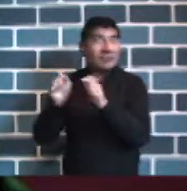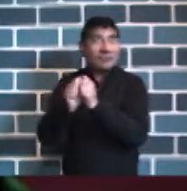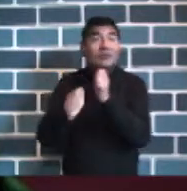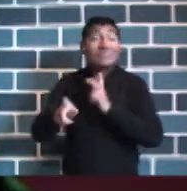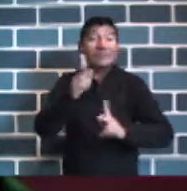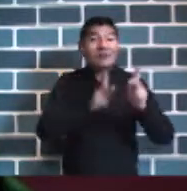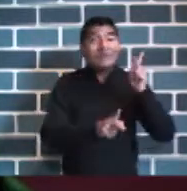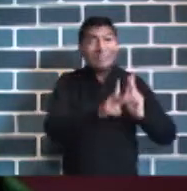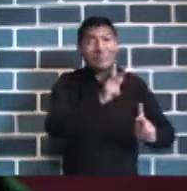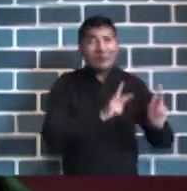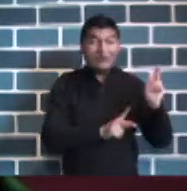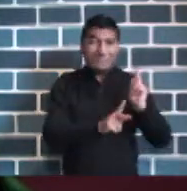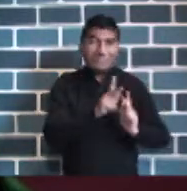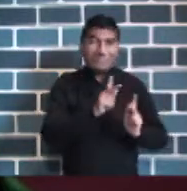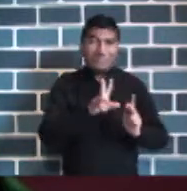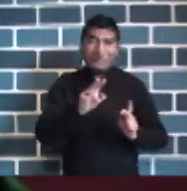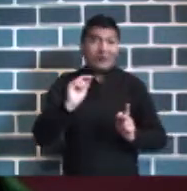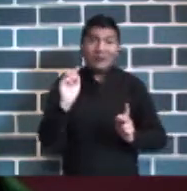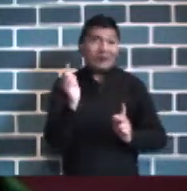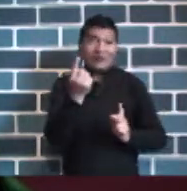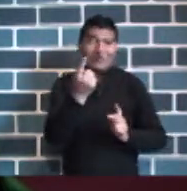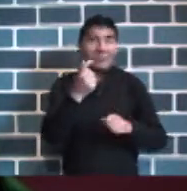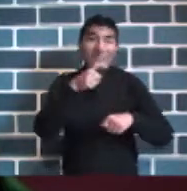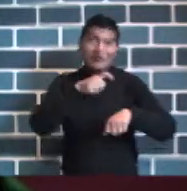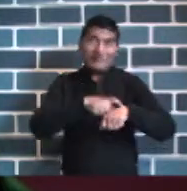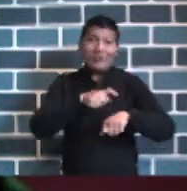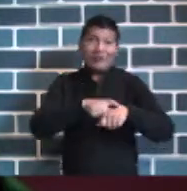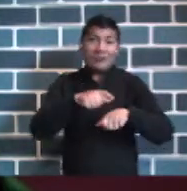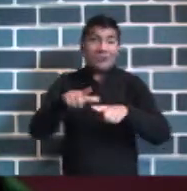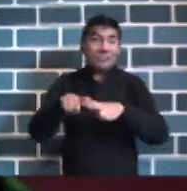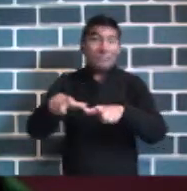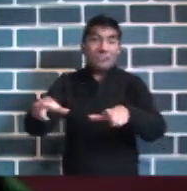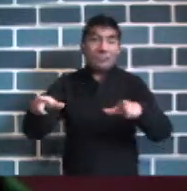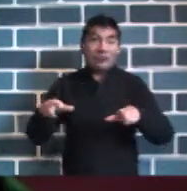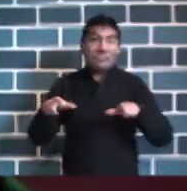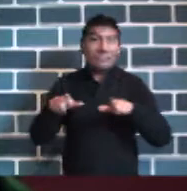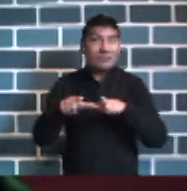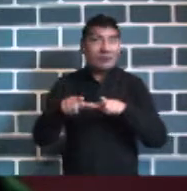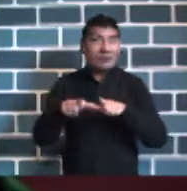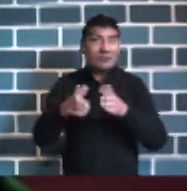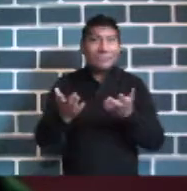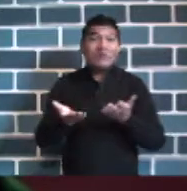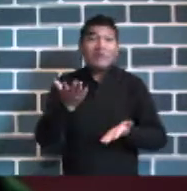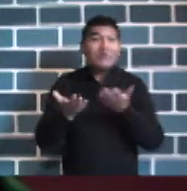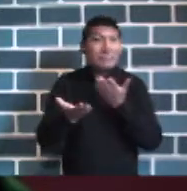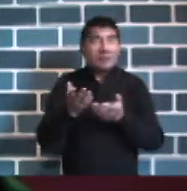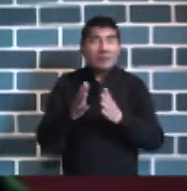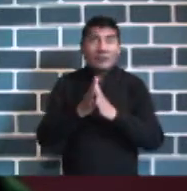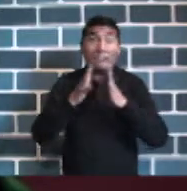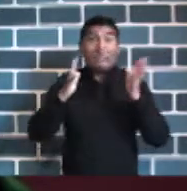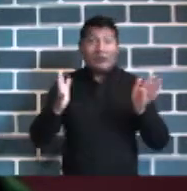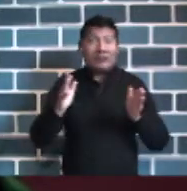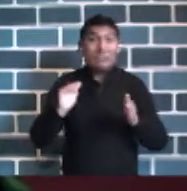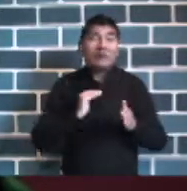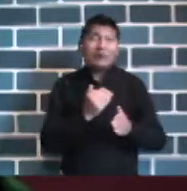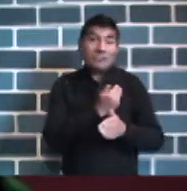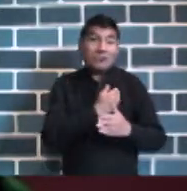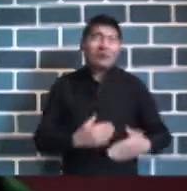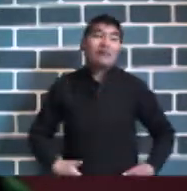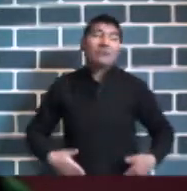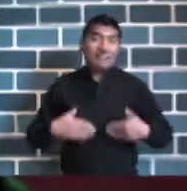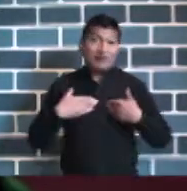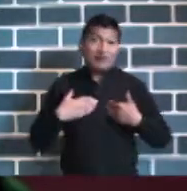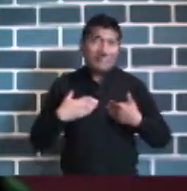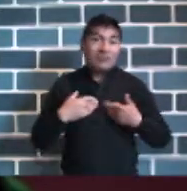personas y no solo en momentos y lugares por así decir los extraordinarios de nuestra vida